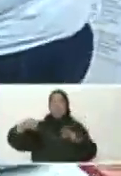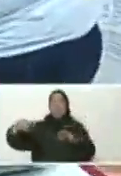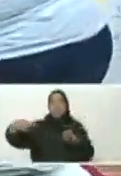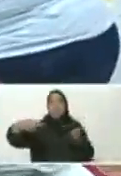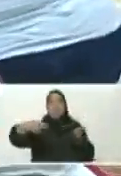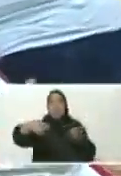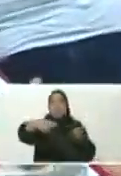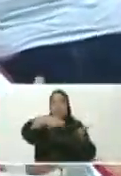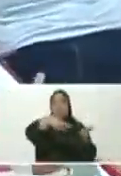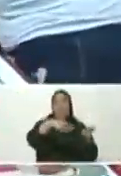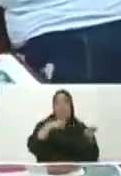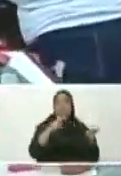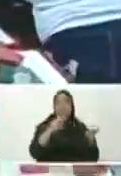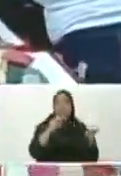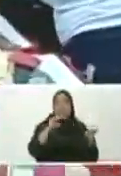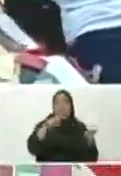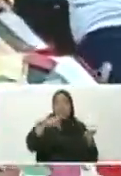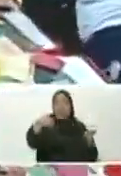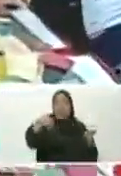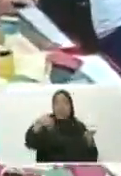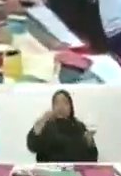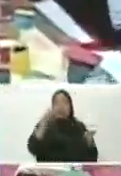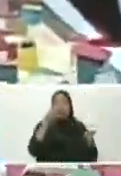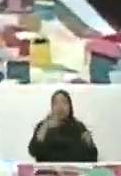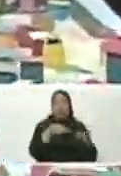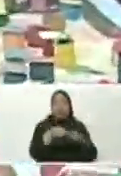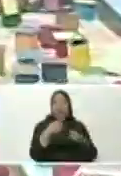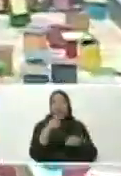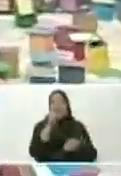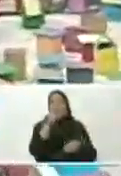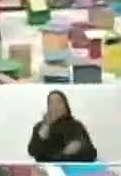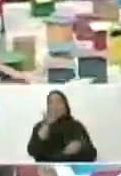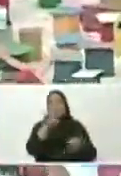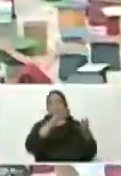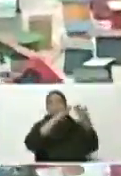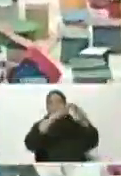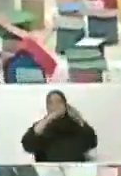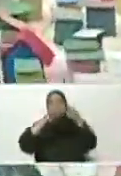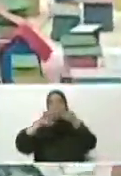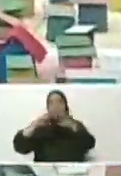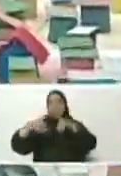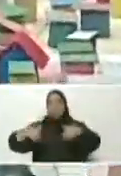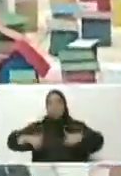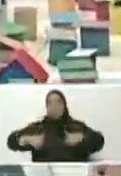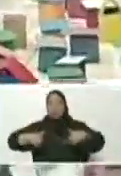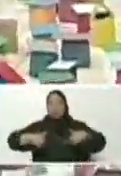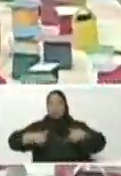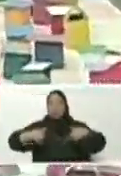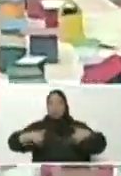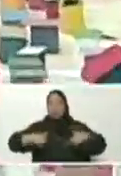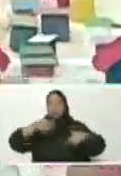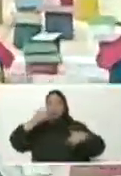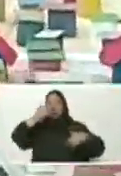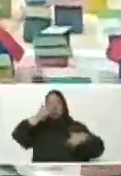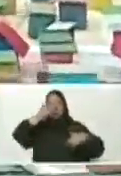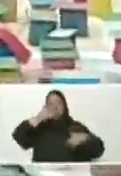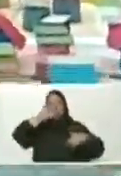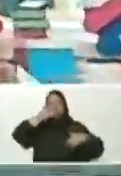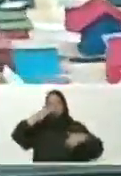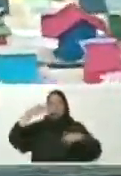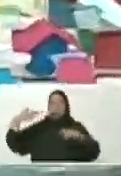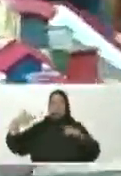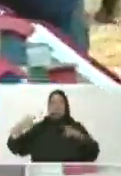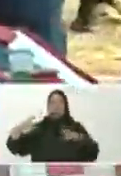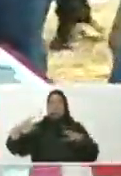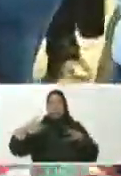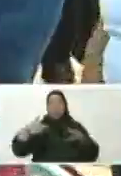ubicado alrededor de todas las 14 comunidades afectadas. ¿Por dónde? ¿Por dónde? Este que usted tiene ahí al frente. Ah, mira, Caño La Yuca. Uh-huh. Ya está la gente al cima de Caño